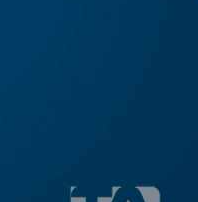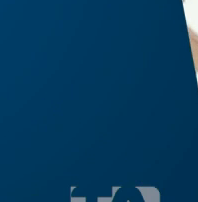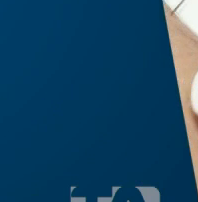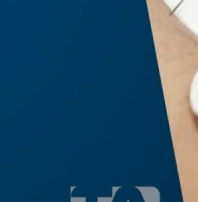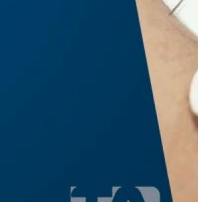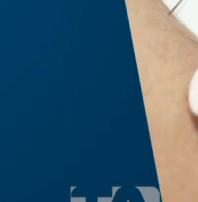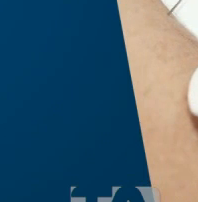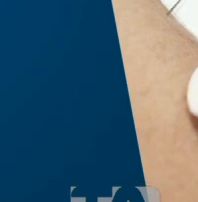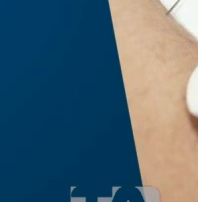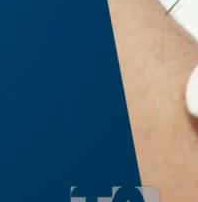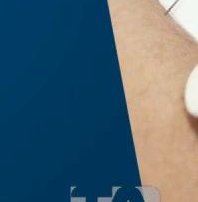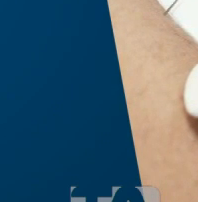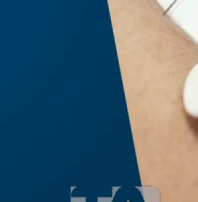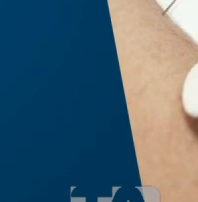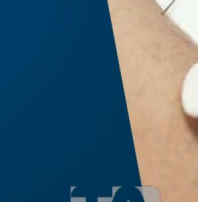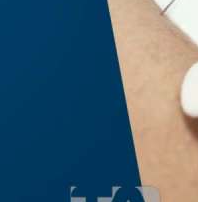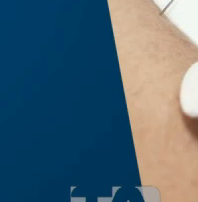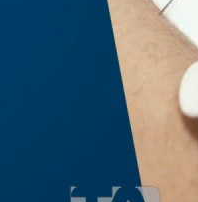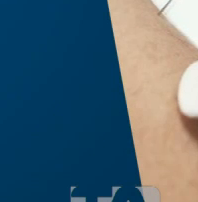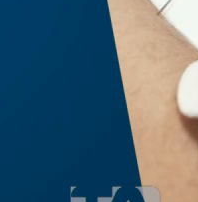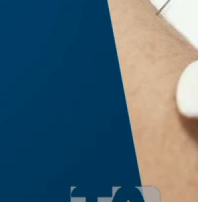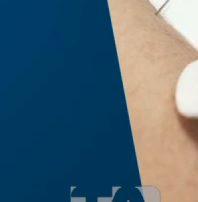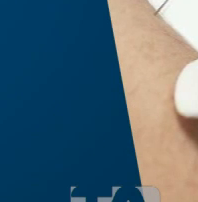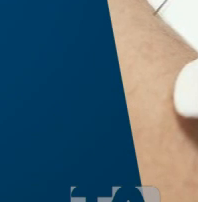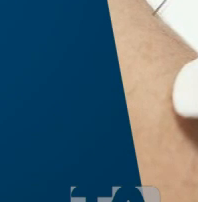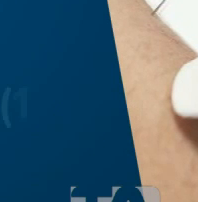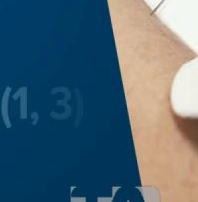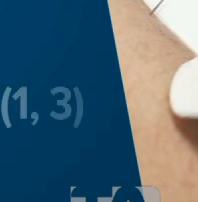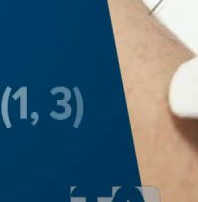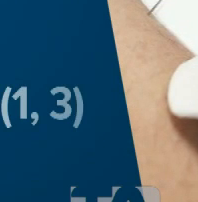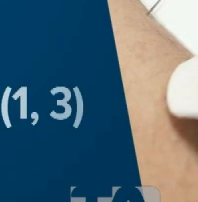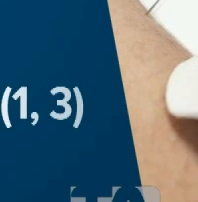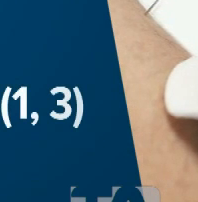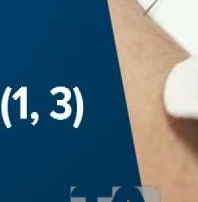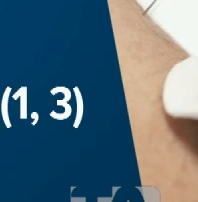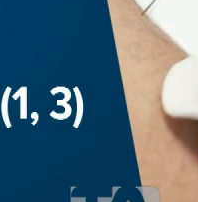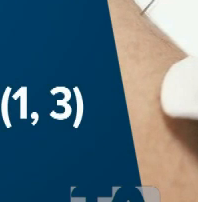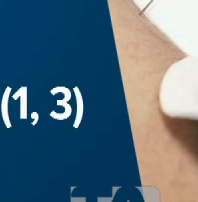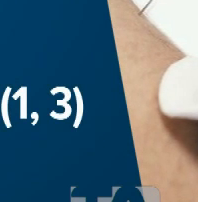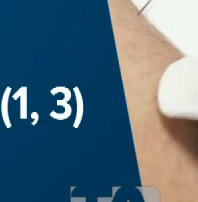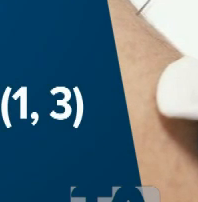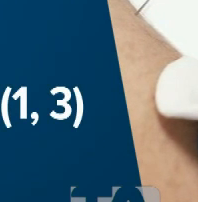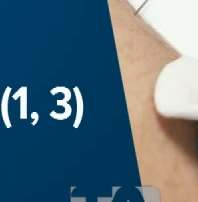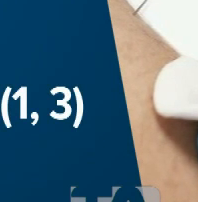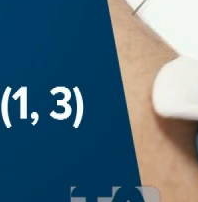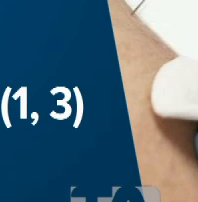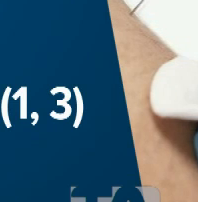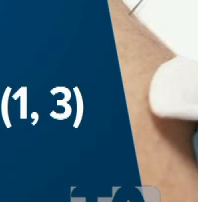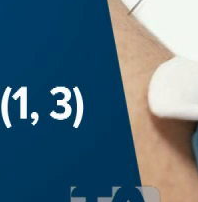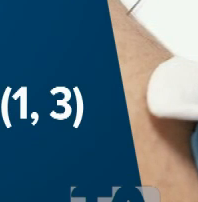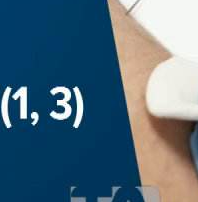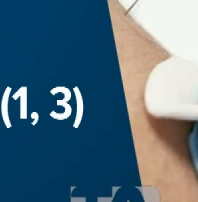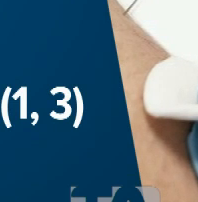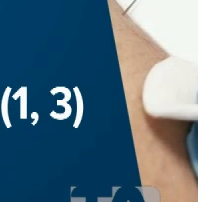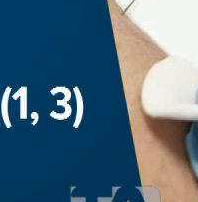Vamos a ver a continuación qué pasa en el horario de la tarde. De 1:00 p.m, es decir, desde las 13 horas hasta las 17